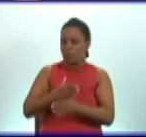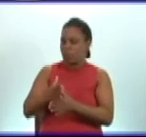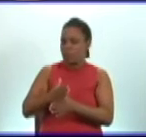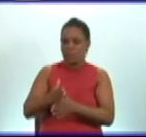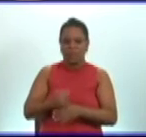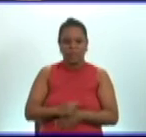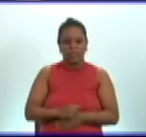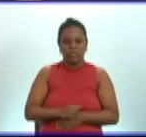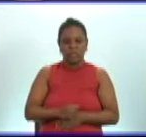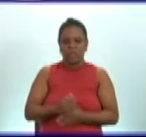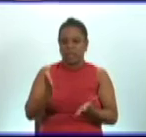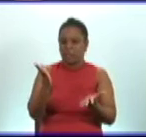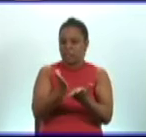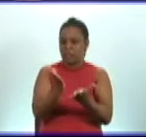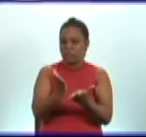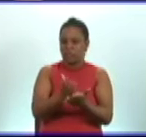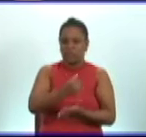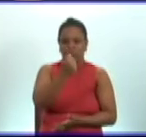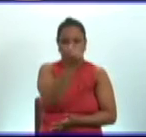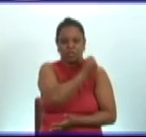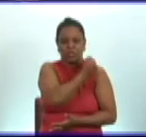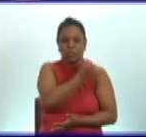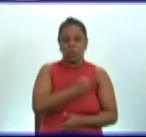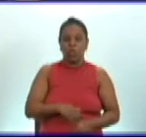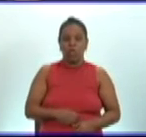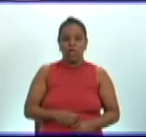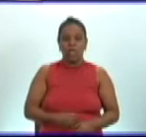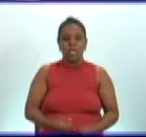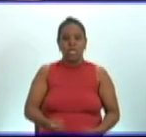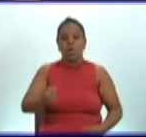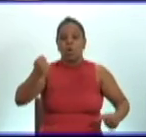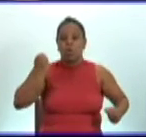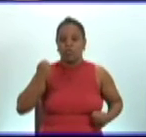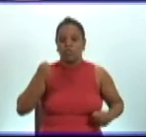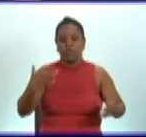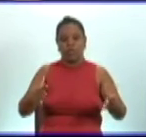estudiantes traidores y oficiales cobardes.